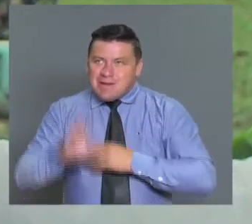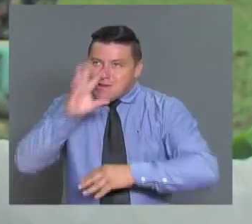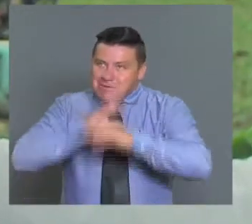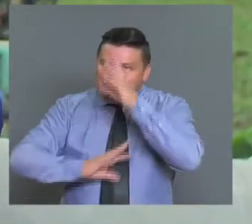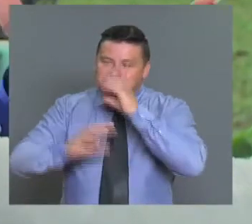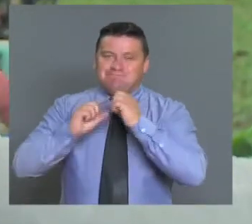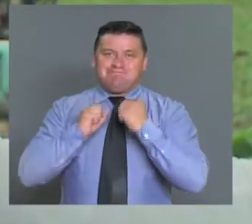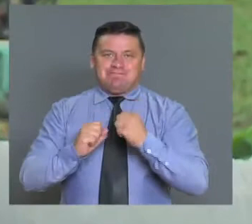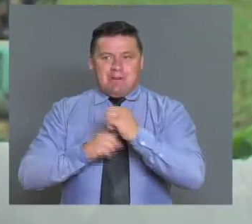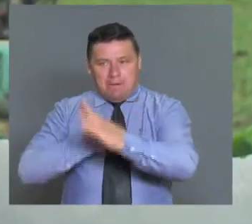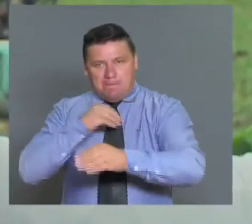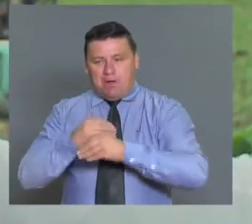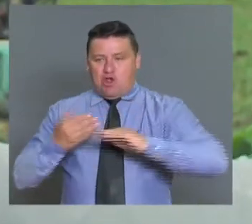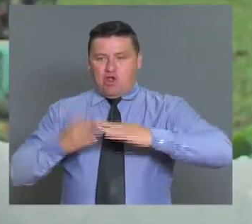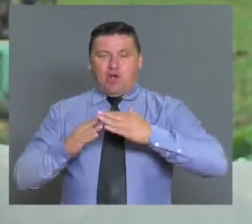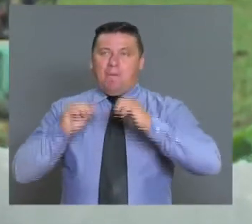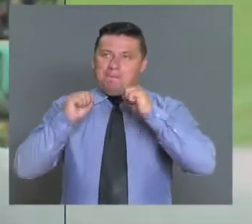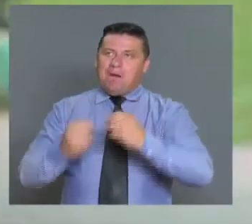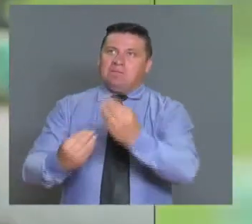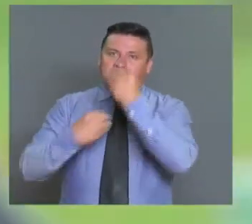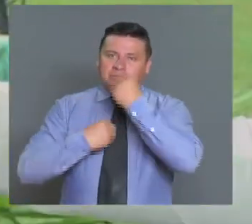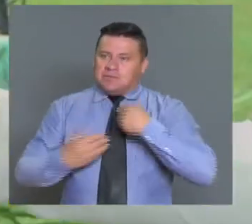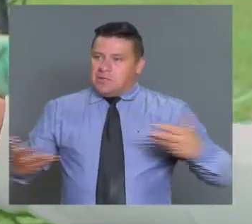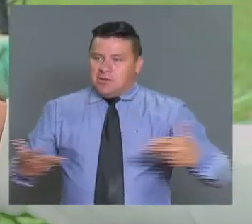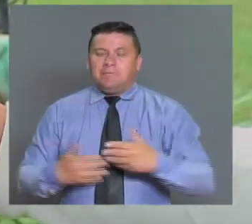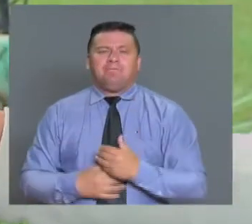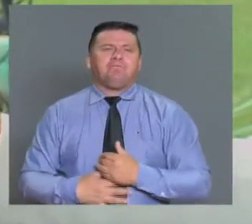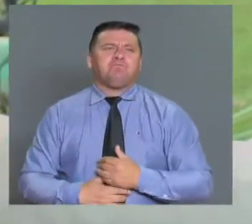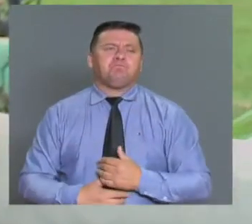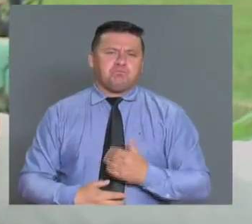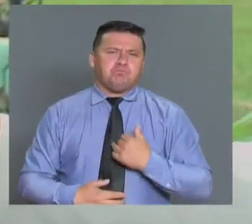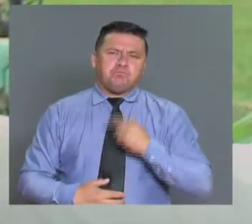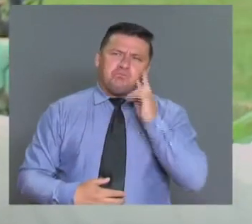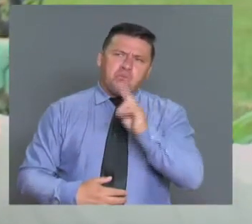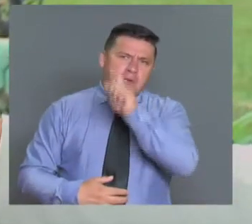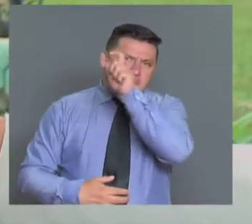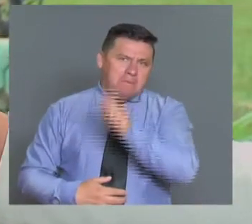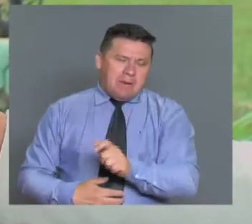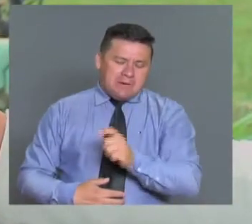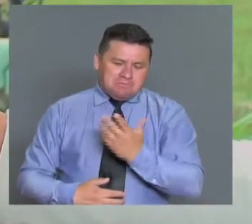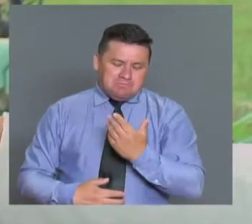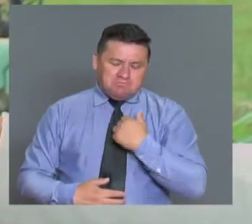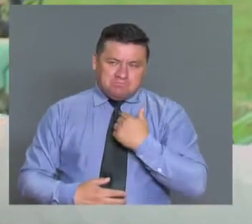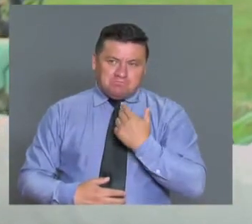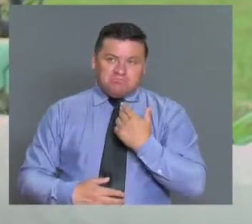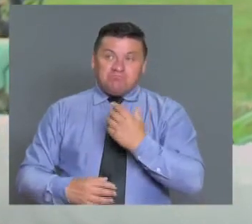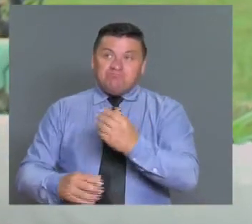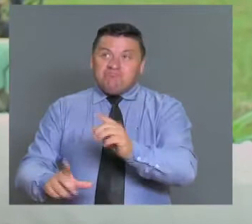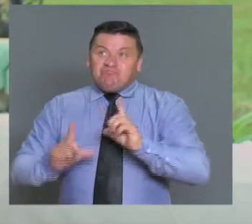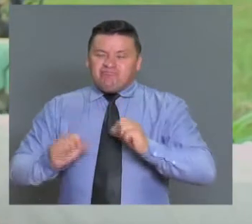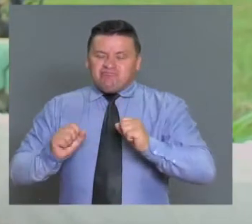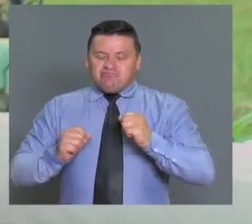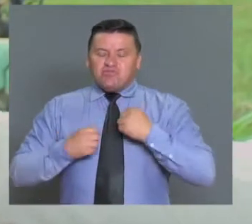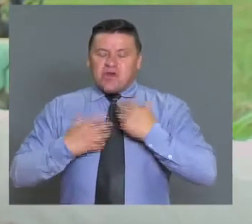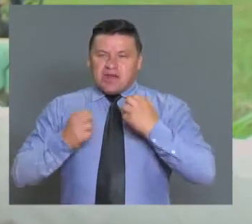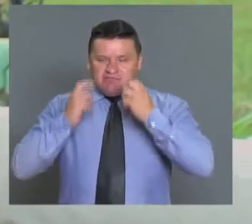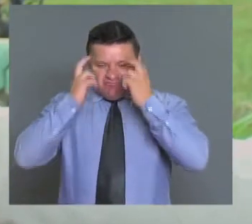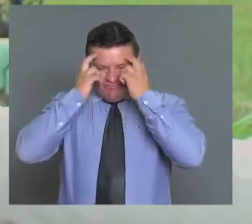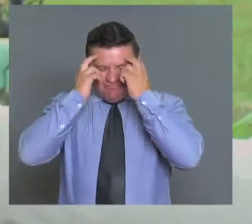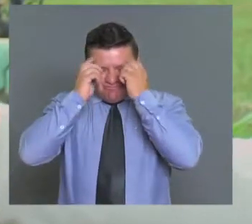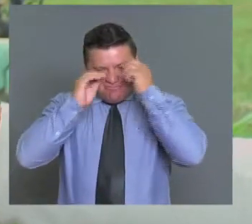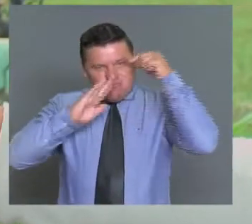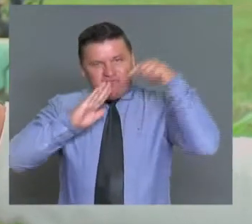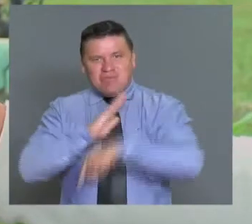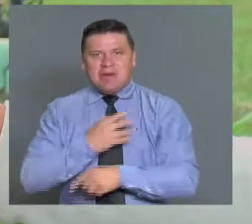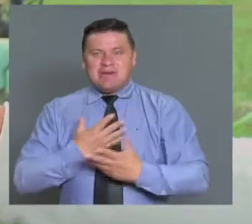aprendamos, implementarlo a la comunidad para colaborar. Me veo con una persona ya con unos conocimientos más amplios para